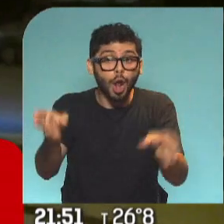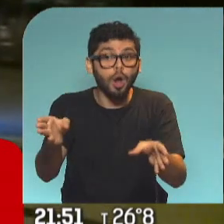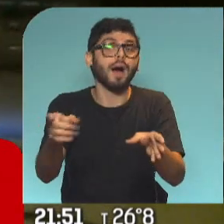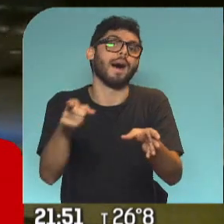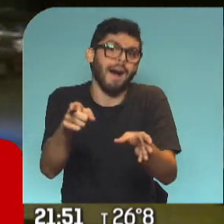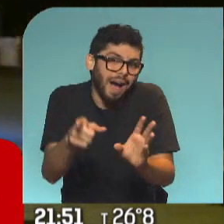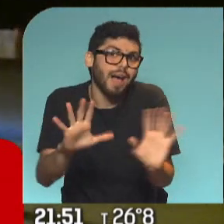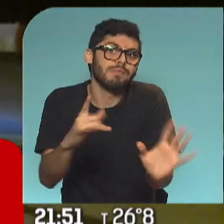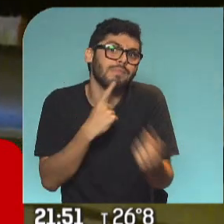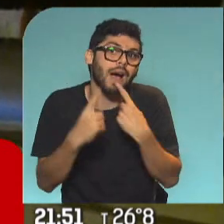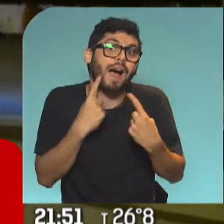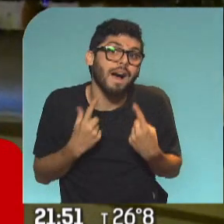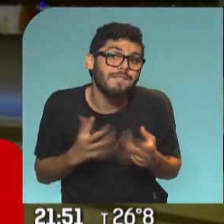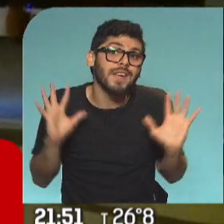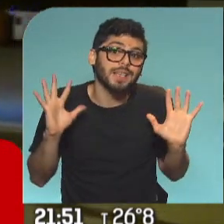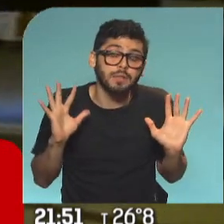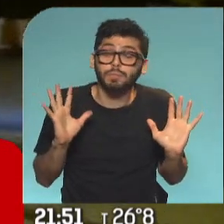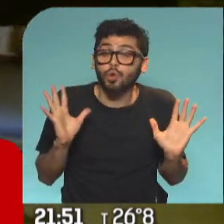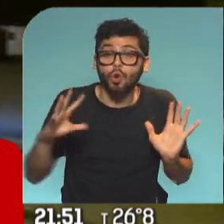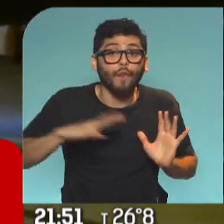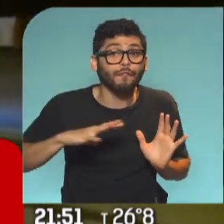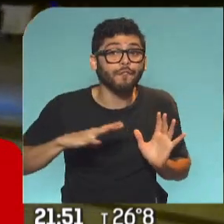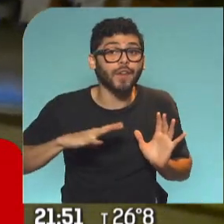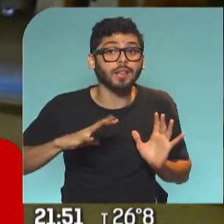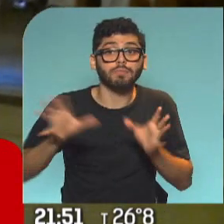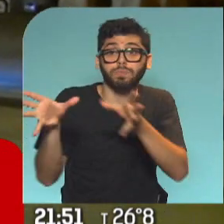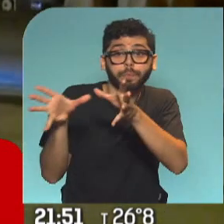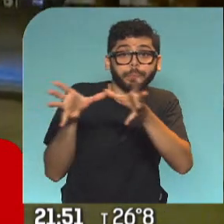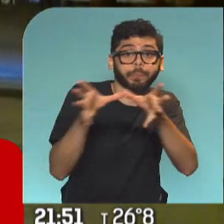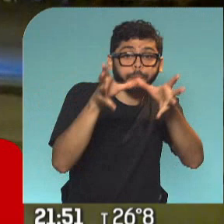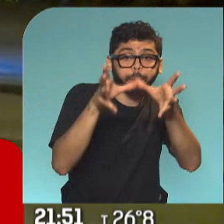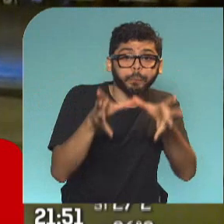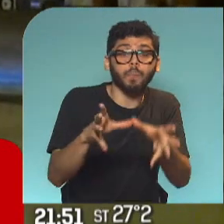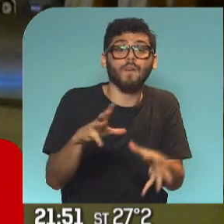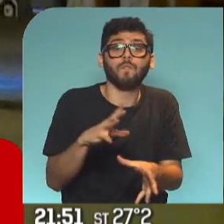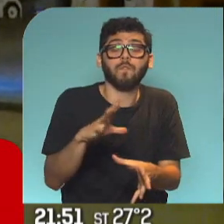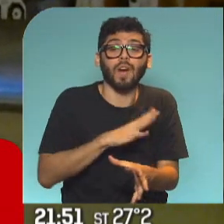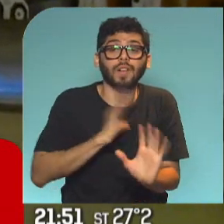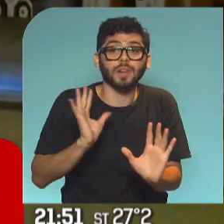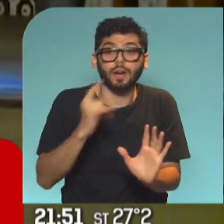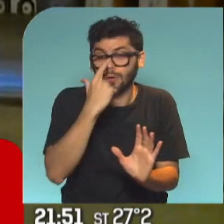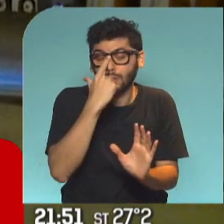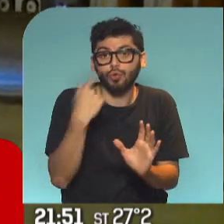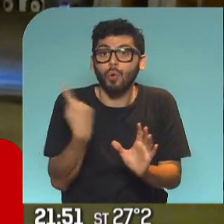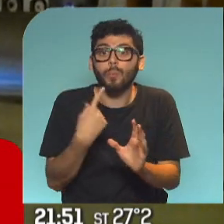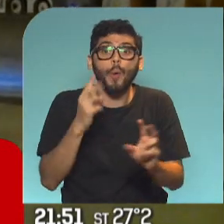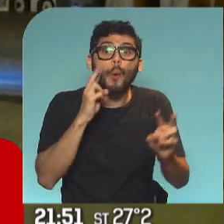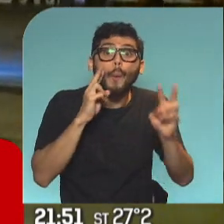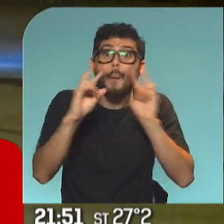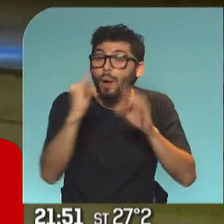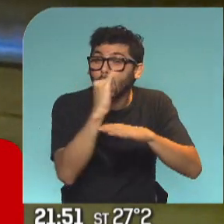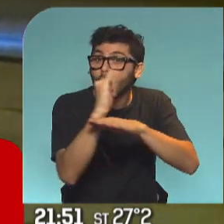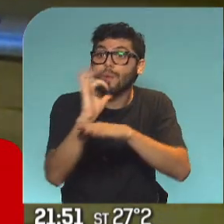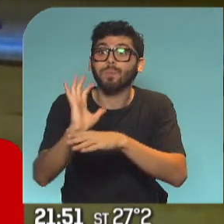Todavía no se ha producido la descarga. Estamos en la trastienda, estamos viendo lo que es